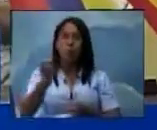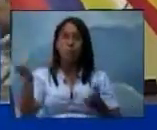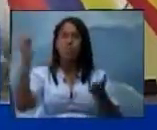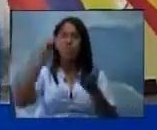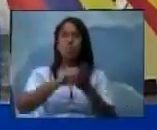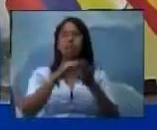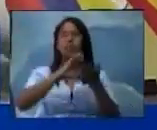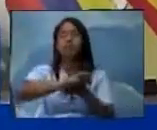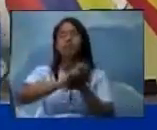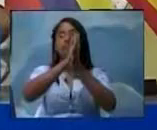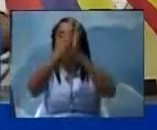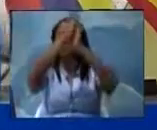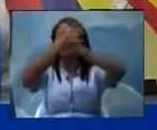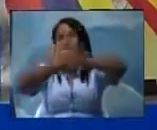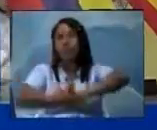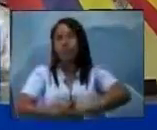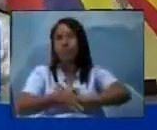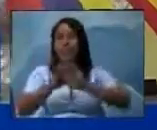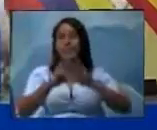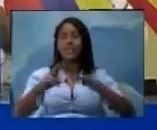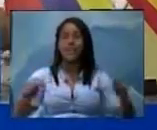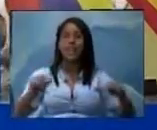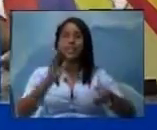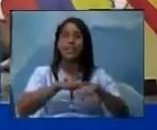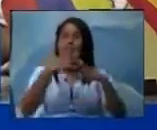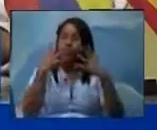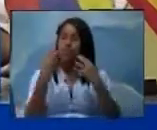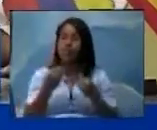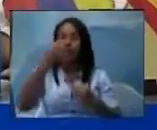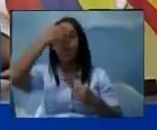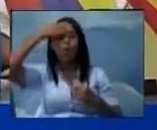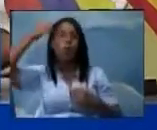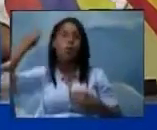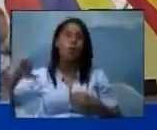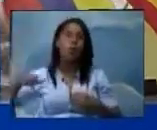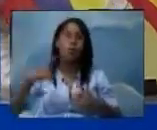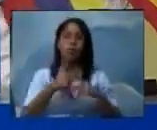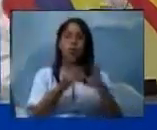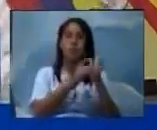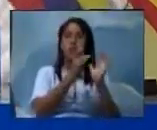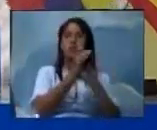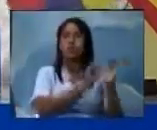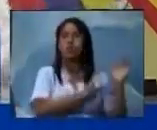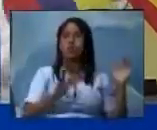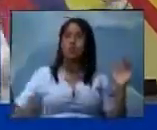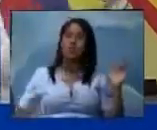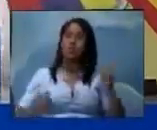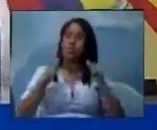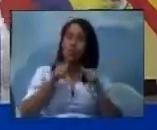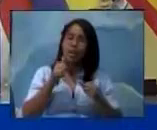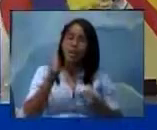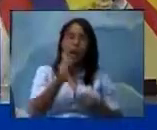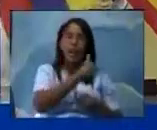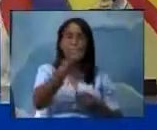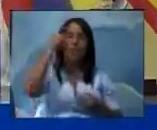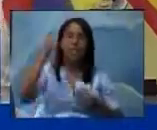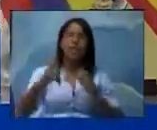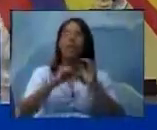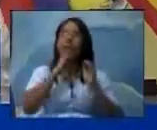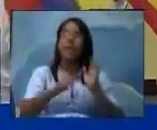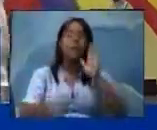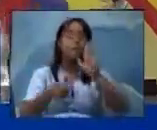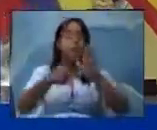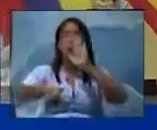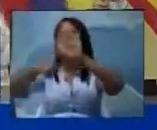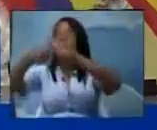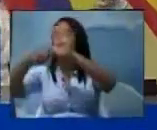volvieron polvo y ceniza, se los tragó el olvido. Pero Jesucristo cada día es más y más y más